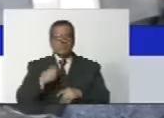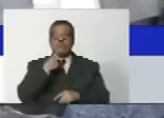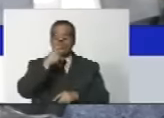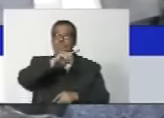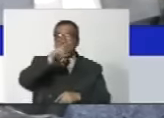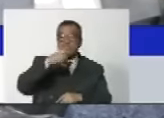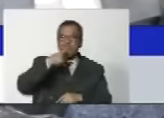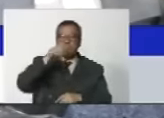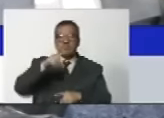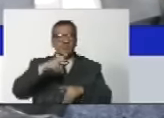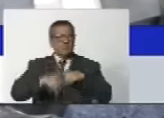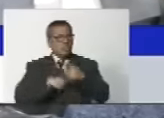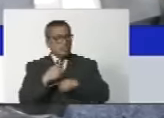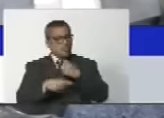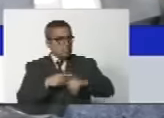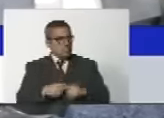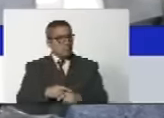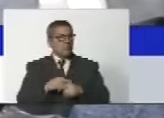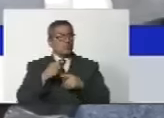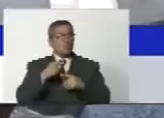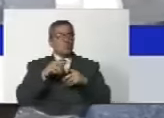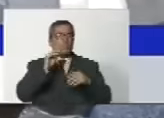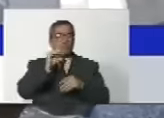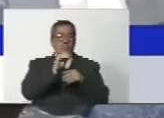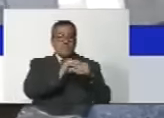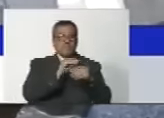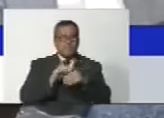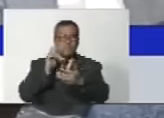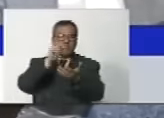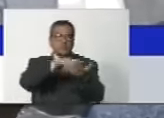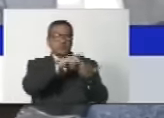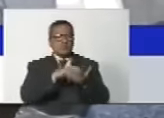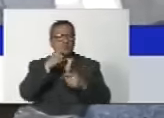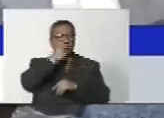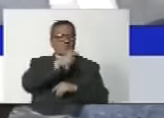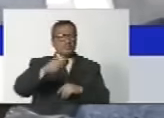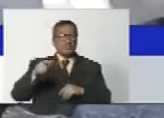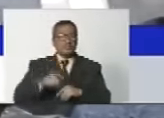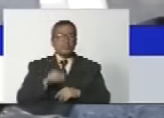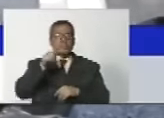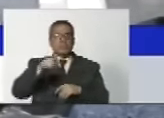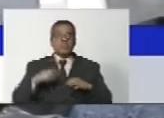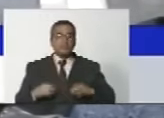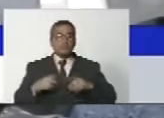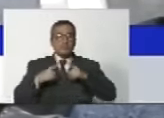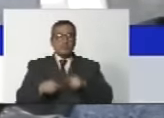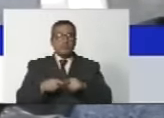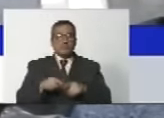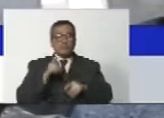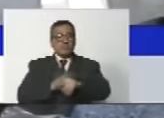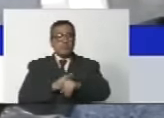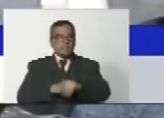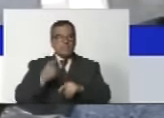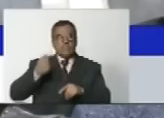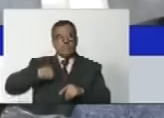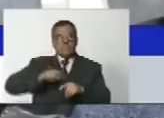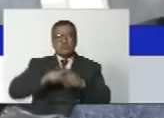consulta del desarrollo y de la ejecución de la misma con la participación del pueblo. En este momento